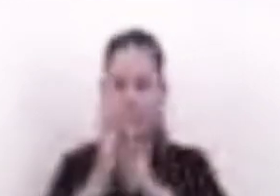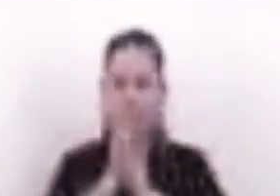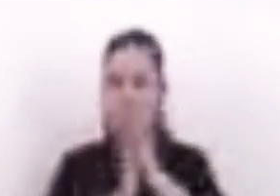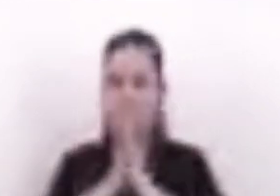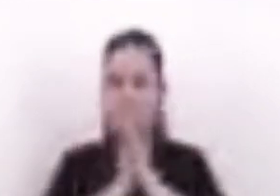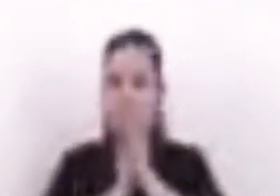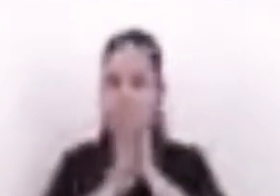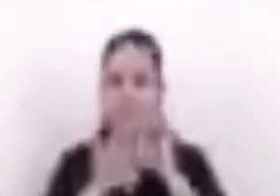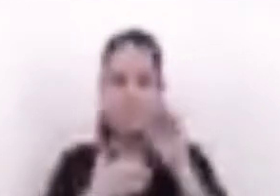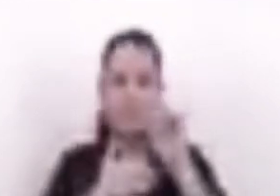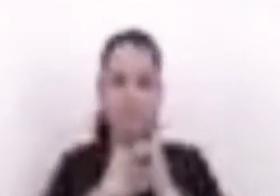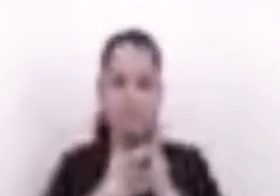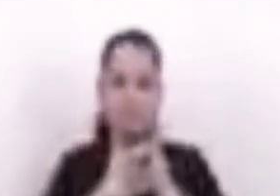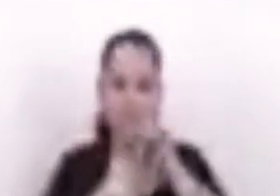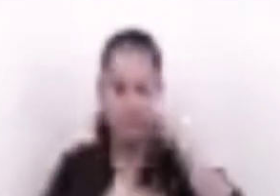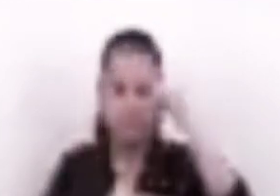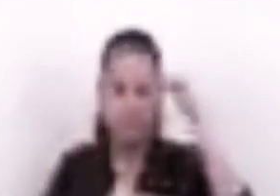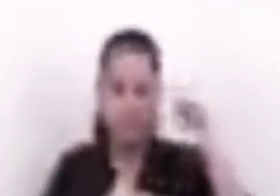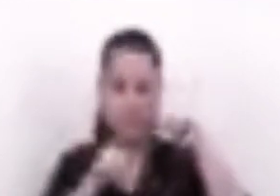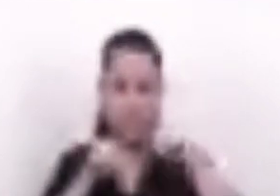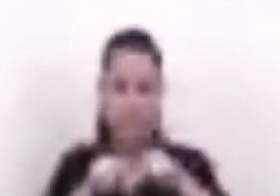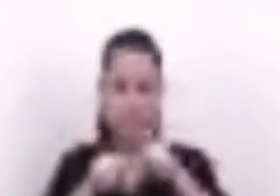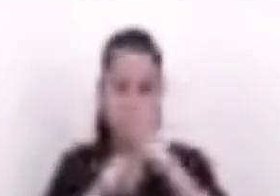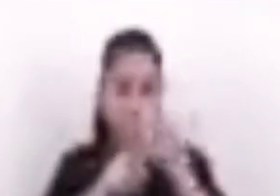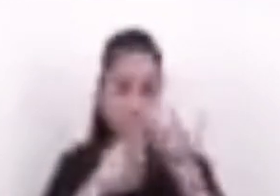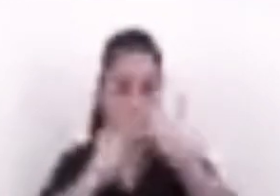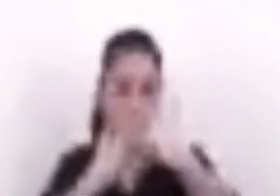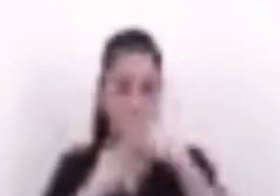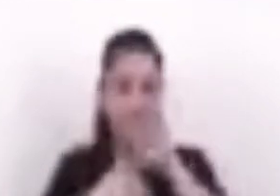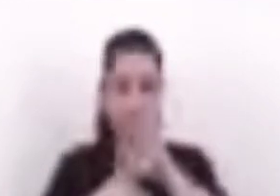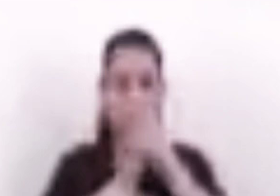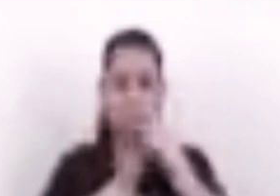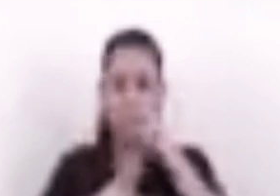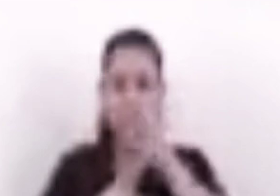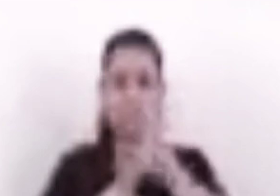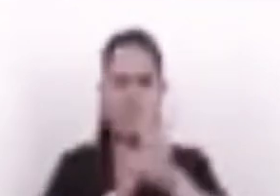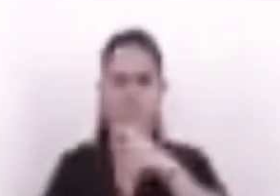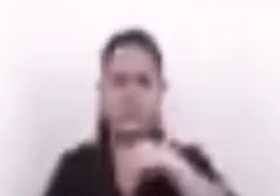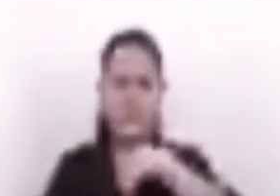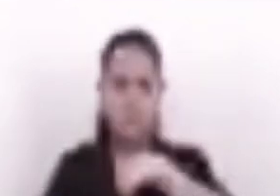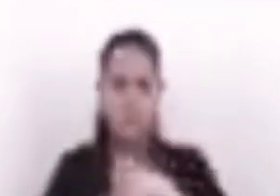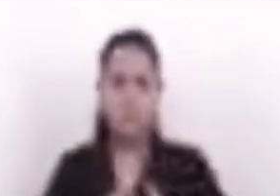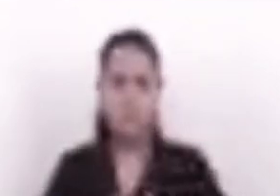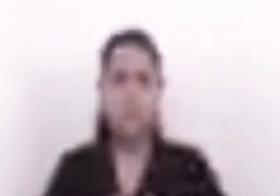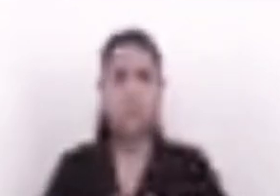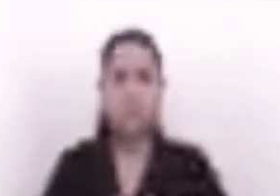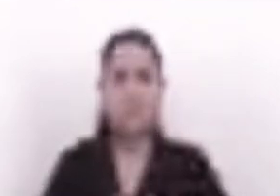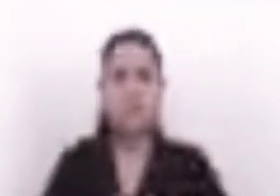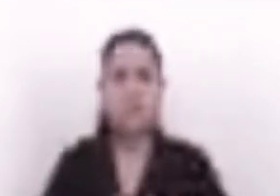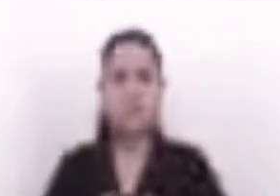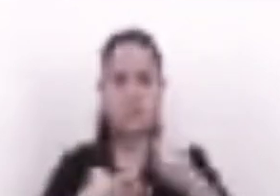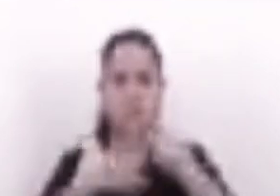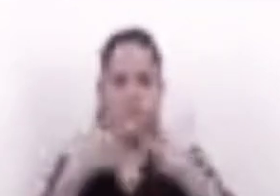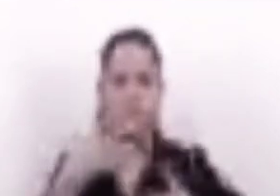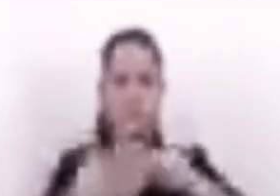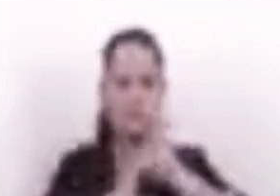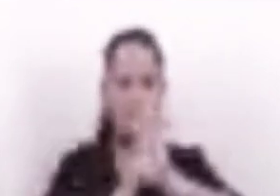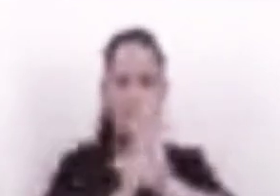intereses del proyecto político con el que simpatizan, vea por los suyos. Ese derecho es